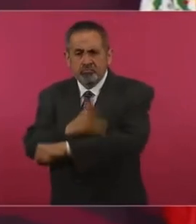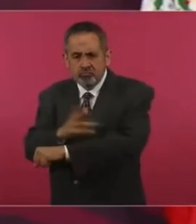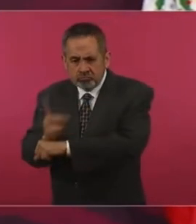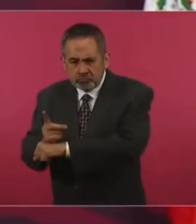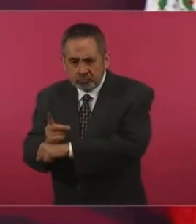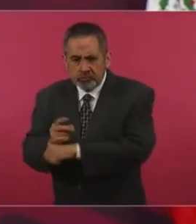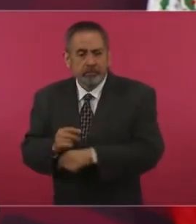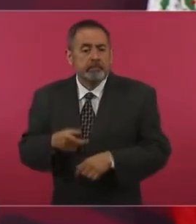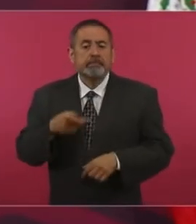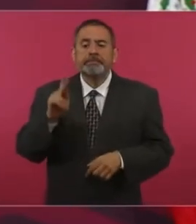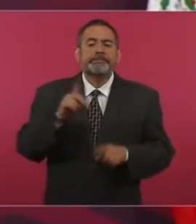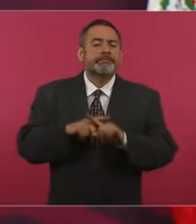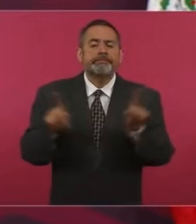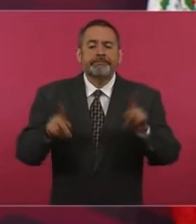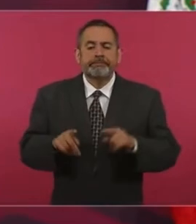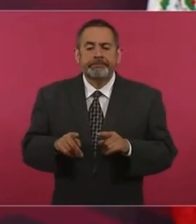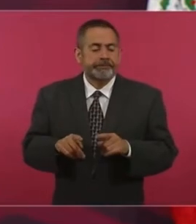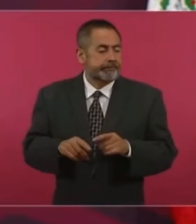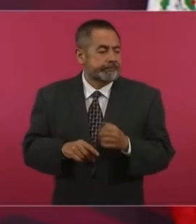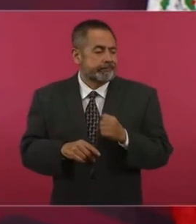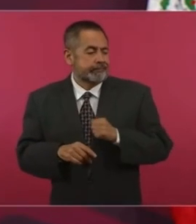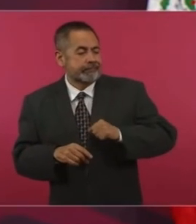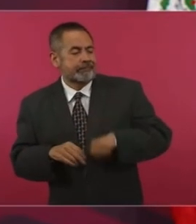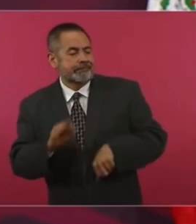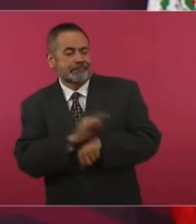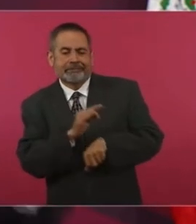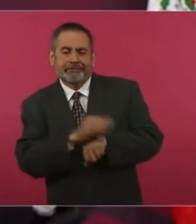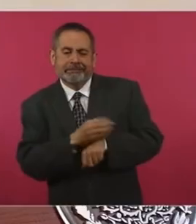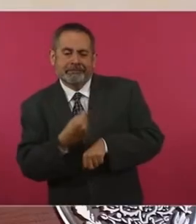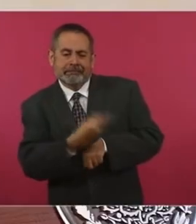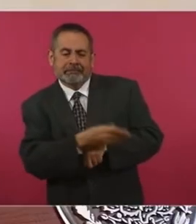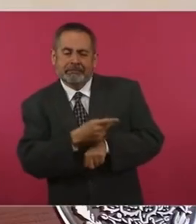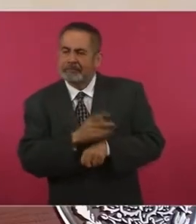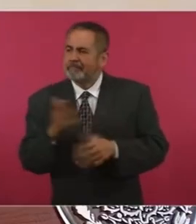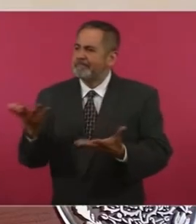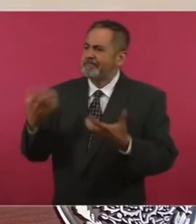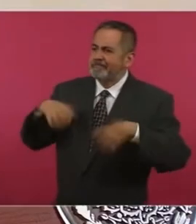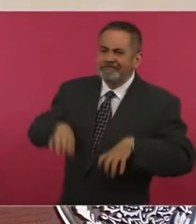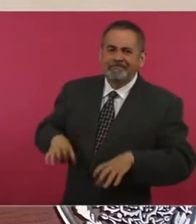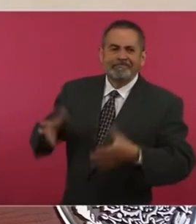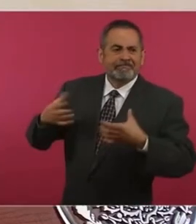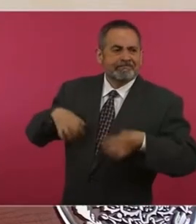usan los cargos públicos para enriquecerse,